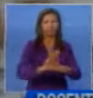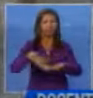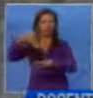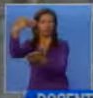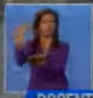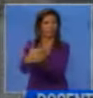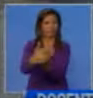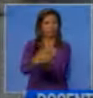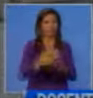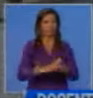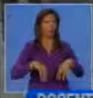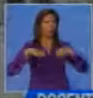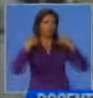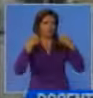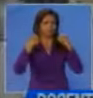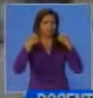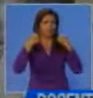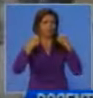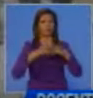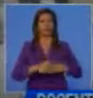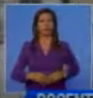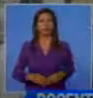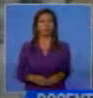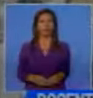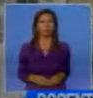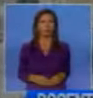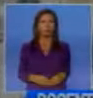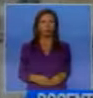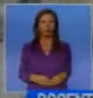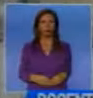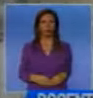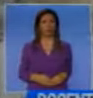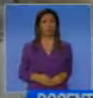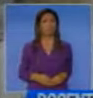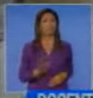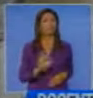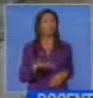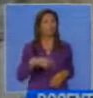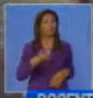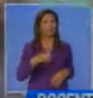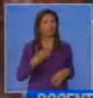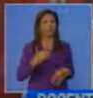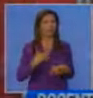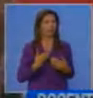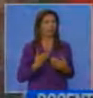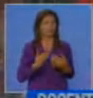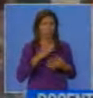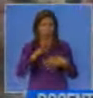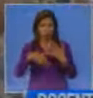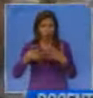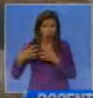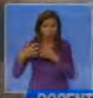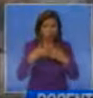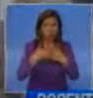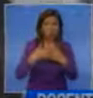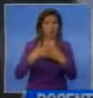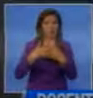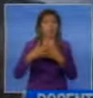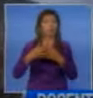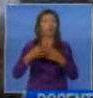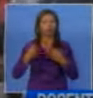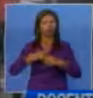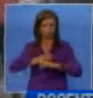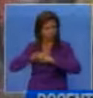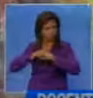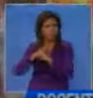llantas. El pueblo unido jamás será vencido. El pueblo unido. De pronto la policía, cuyos efectivos